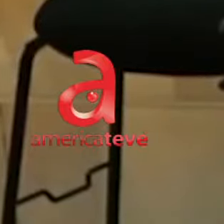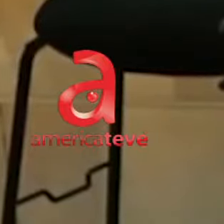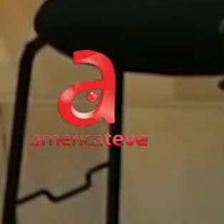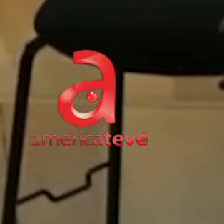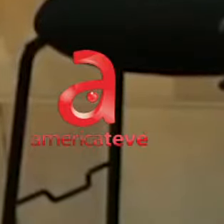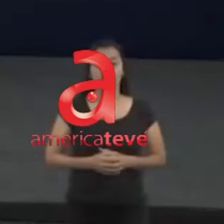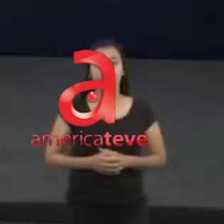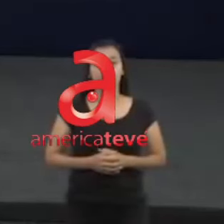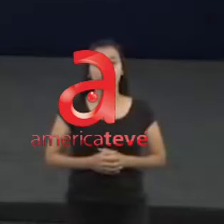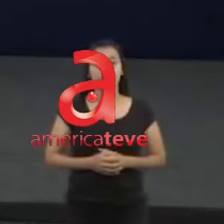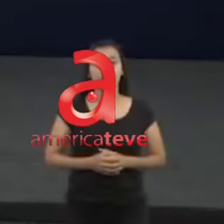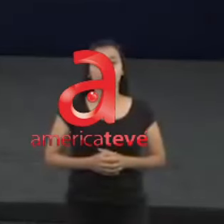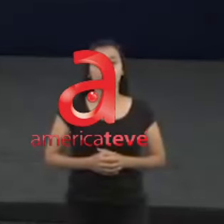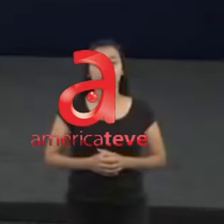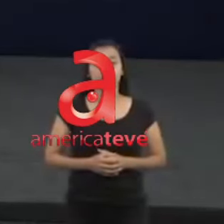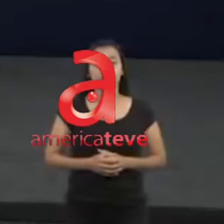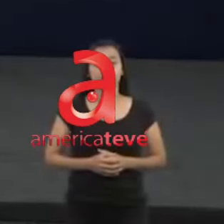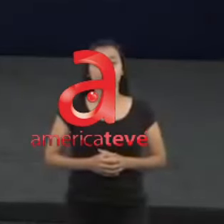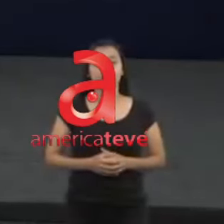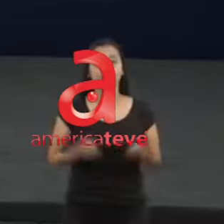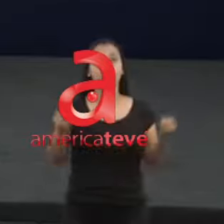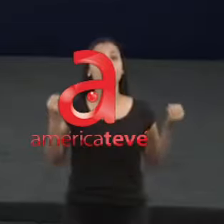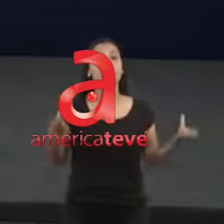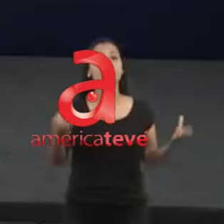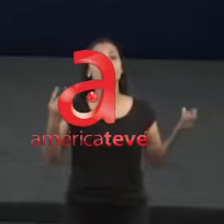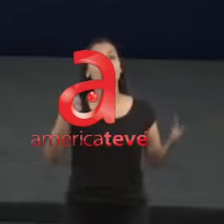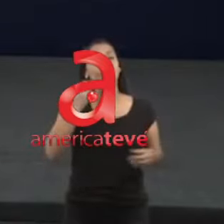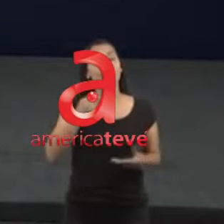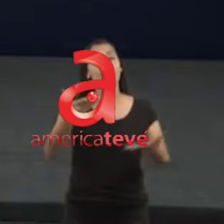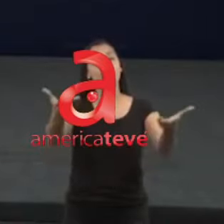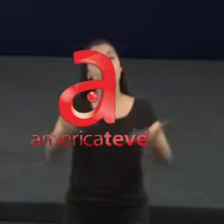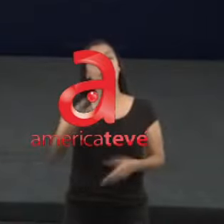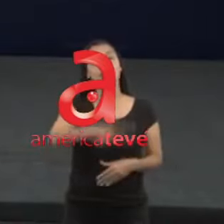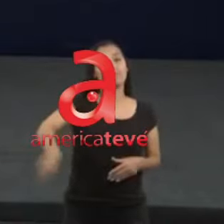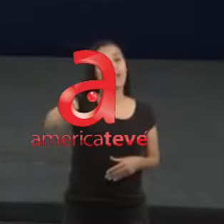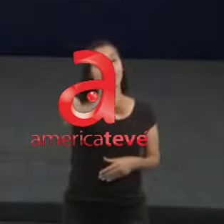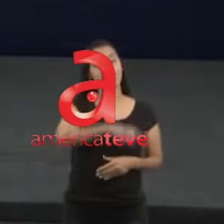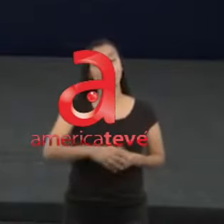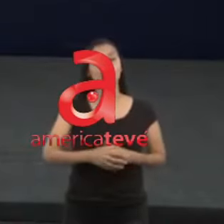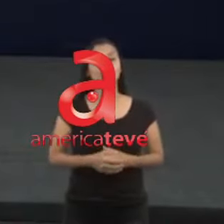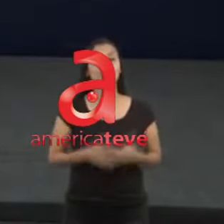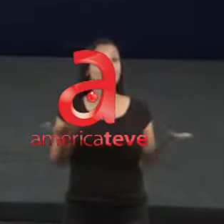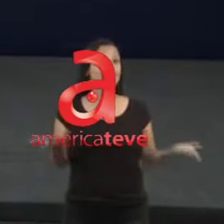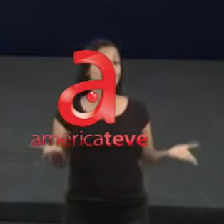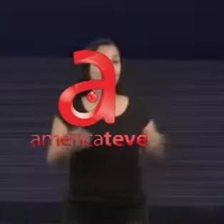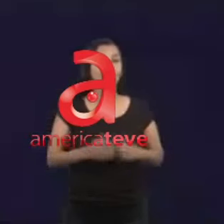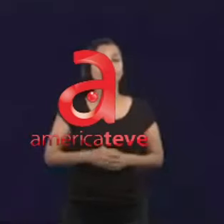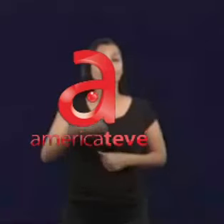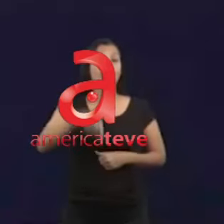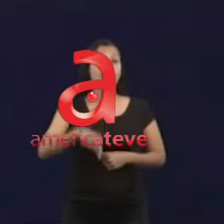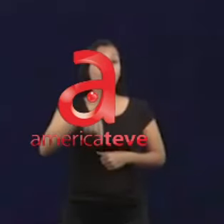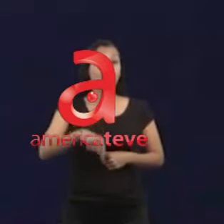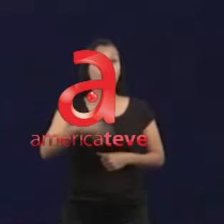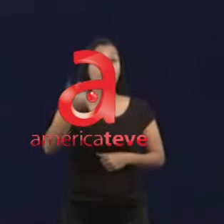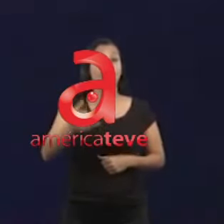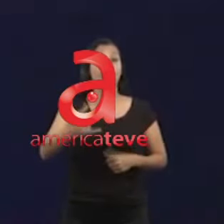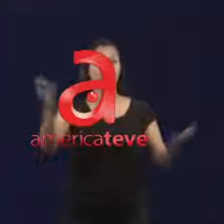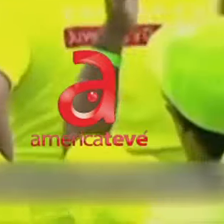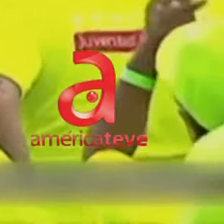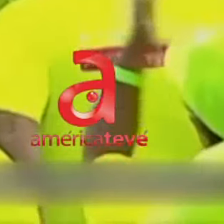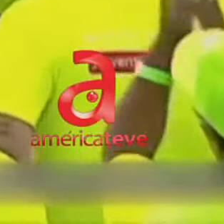opositores venezolano por su parte El Vocero presidencial Manuel adorni también respondió a estas declaraciones recordando que el